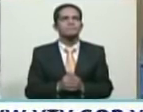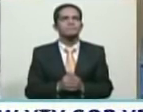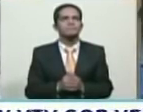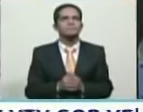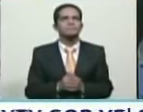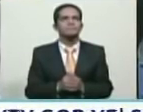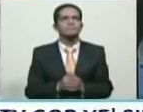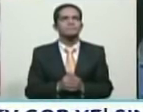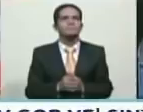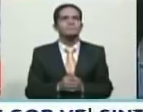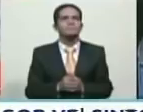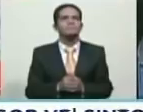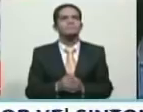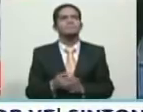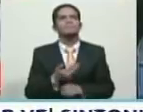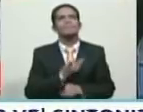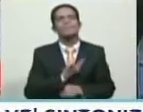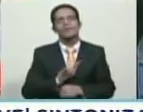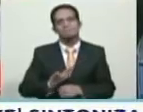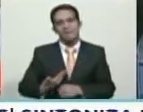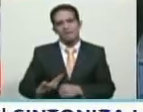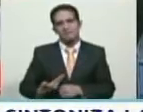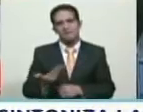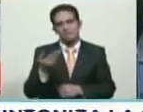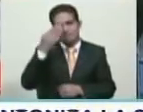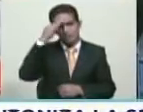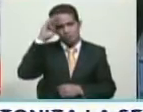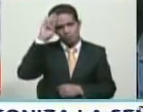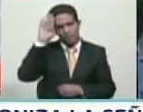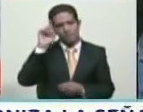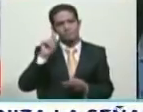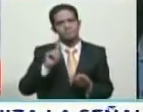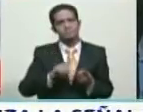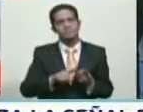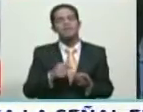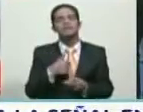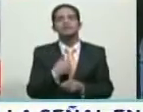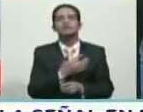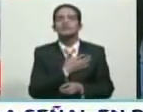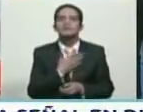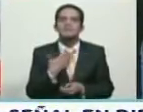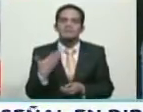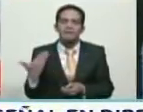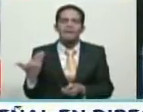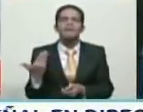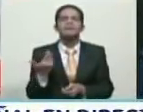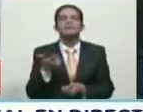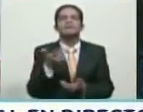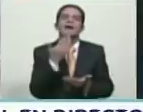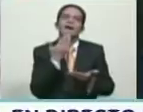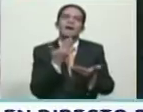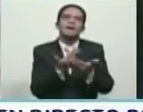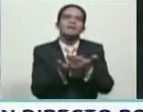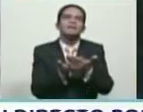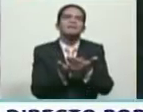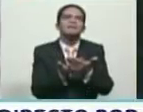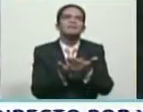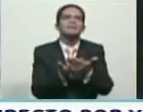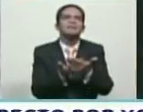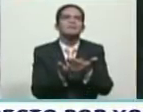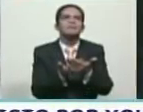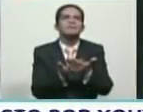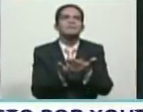compañero presidente, presidente de Cuba, I want to acknowledge quisiera agradecer the heads